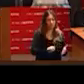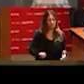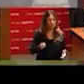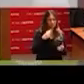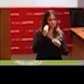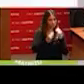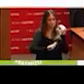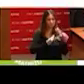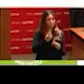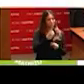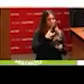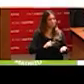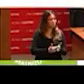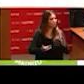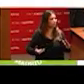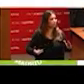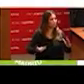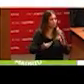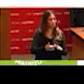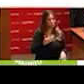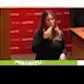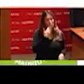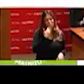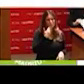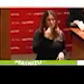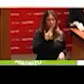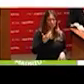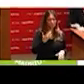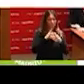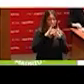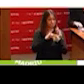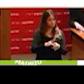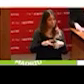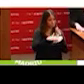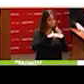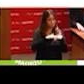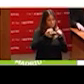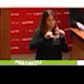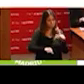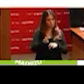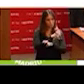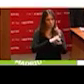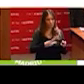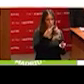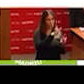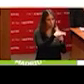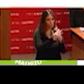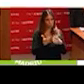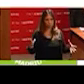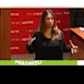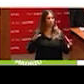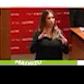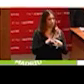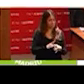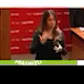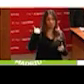planteábamos este proyecto como punto en el que acercar dos dos realidades que